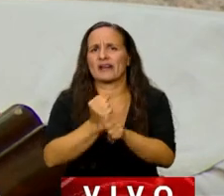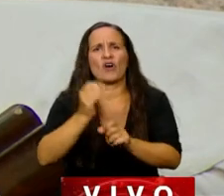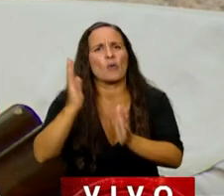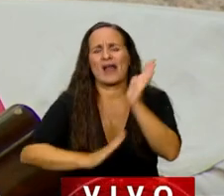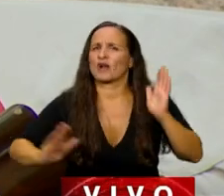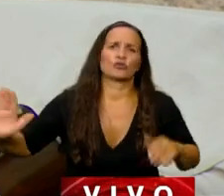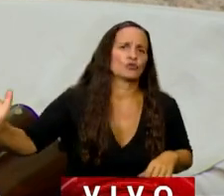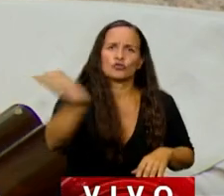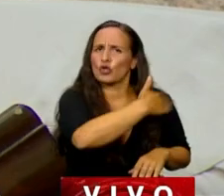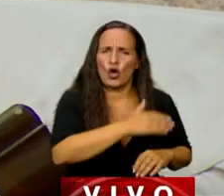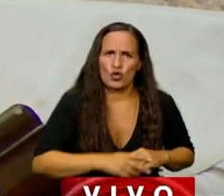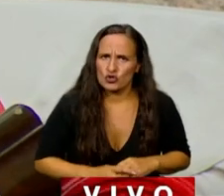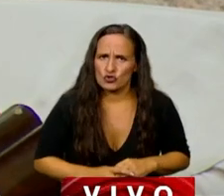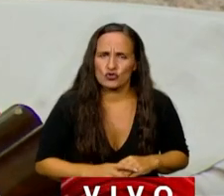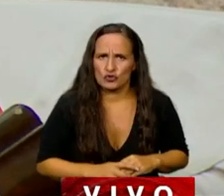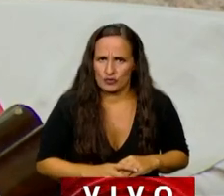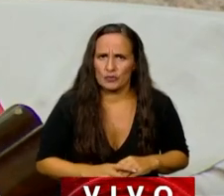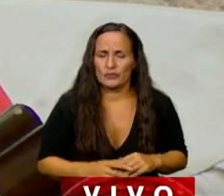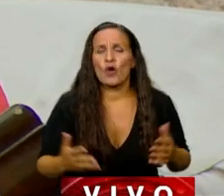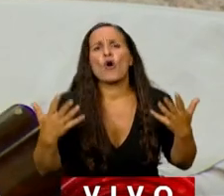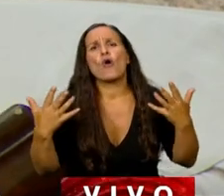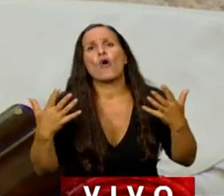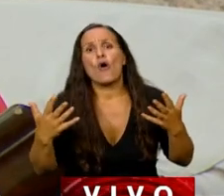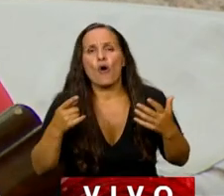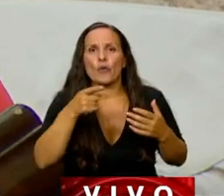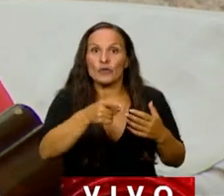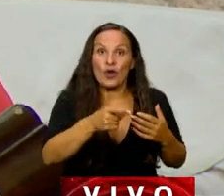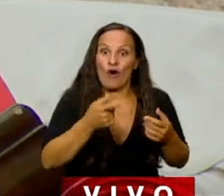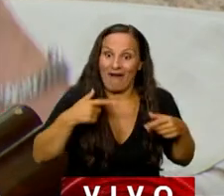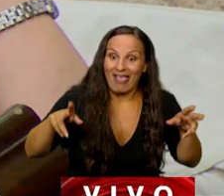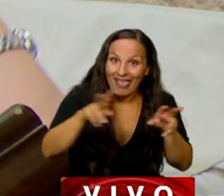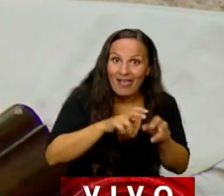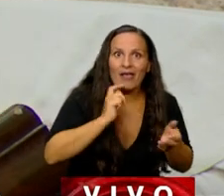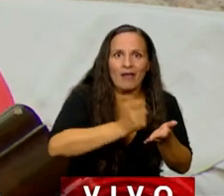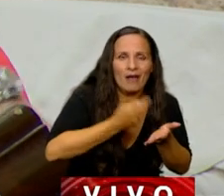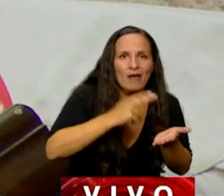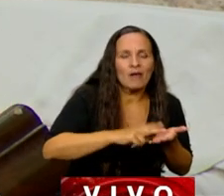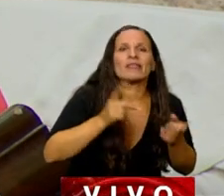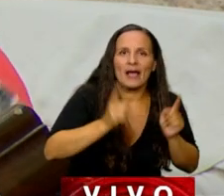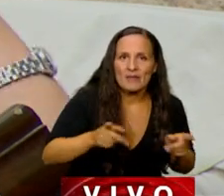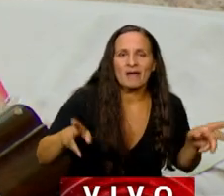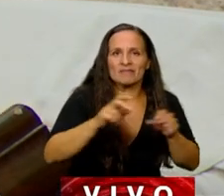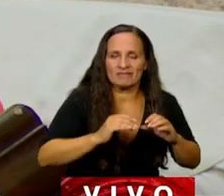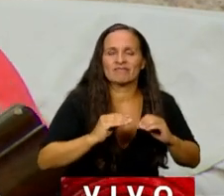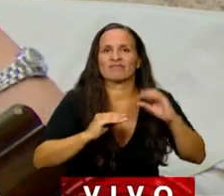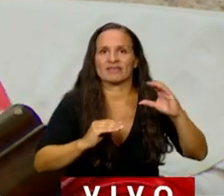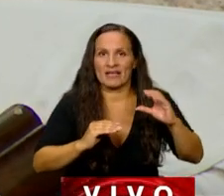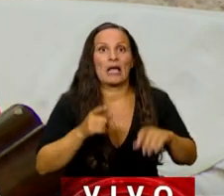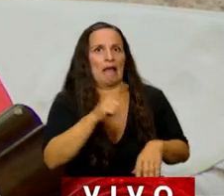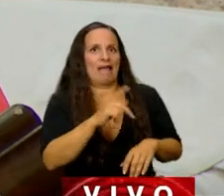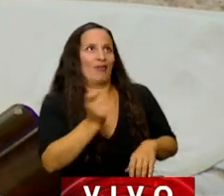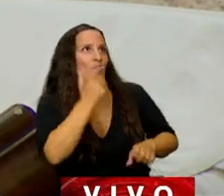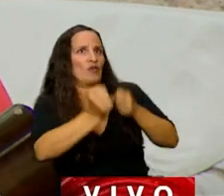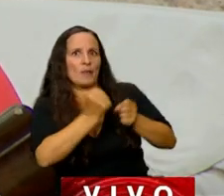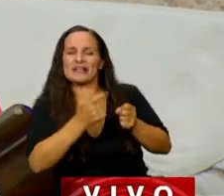sean igual al costo de la canasta familiar, lo que, por supuesto, aumentaría la recaudación. reimponiendo los aportes